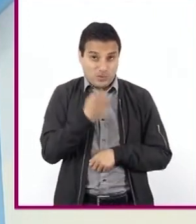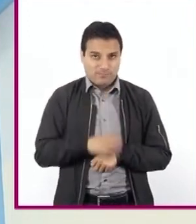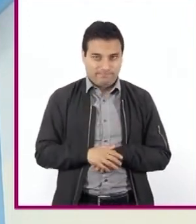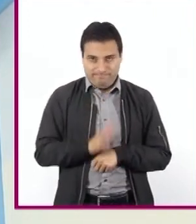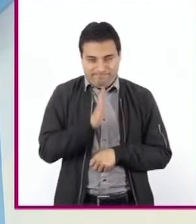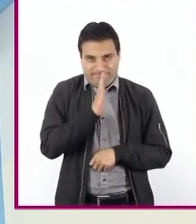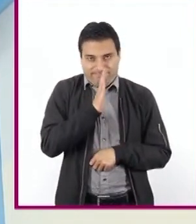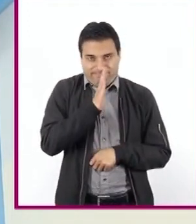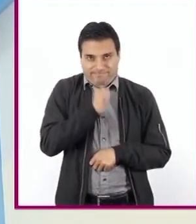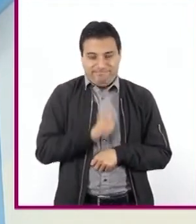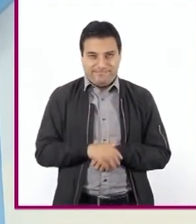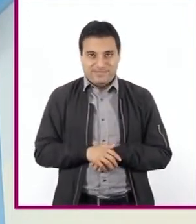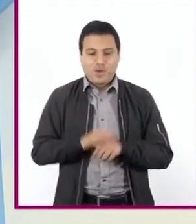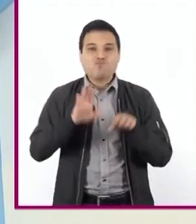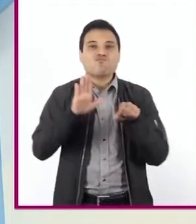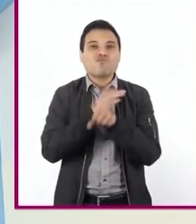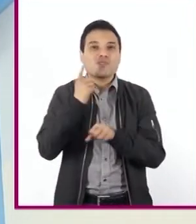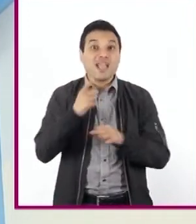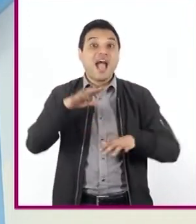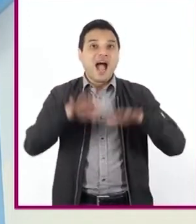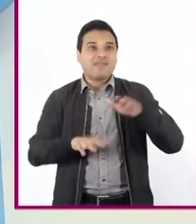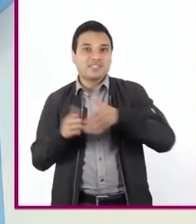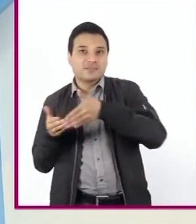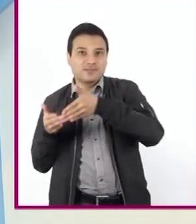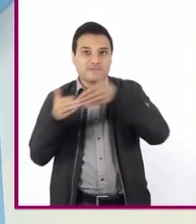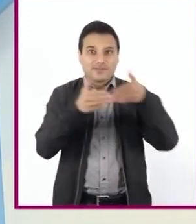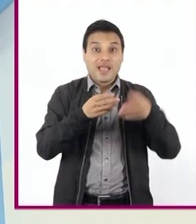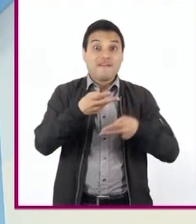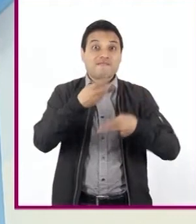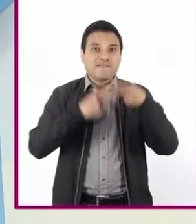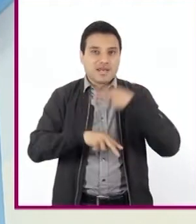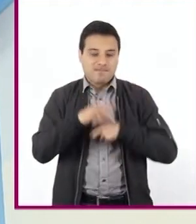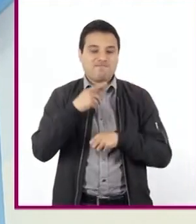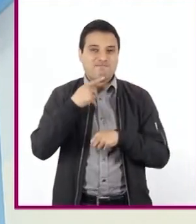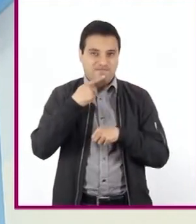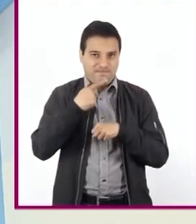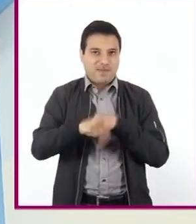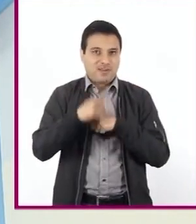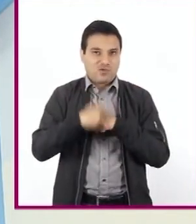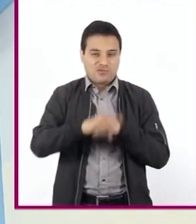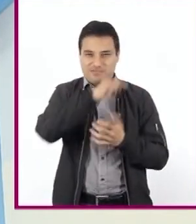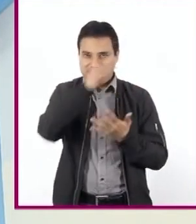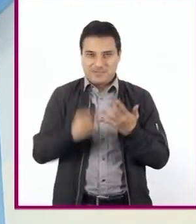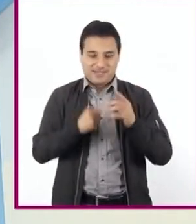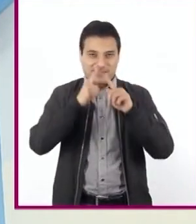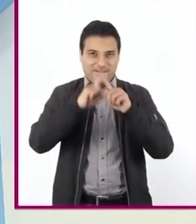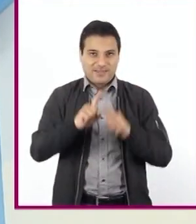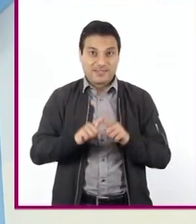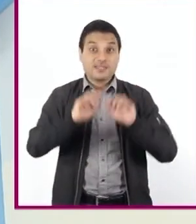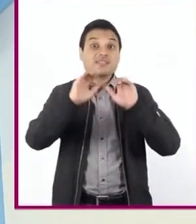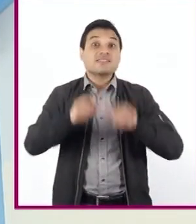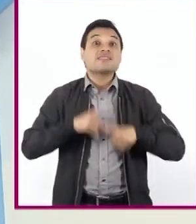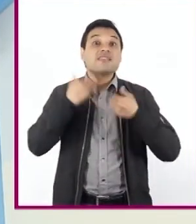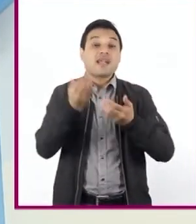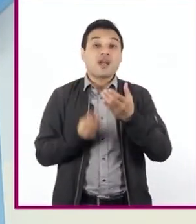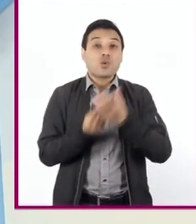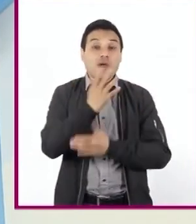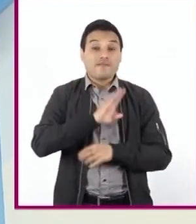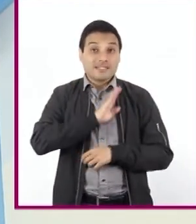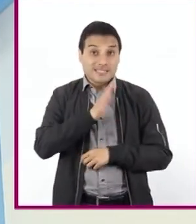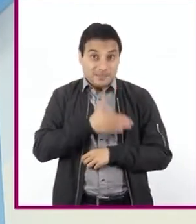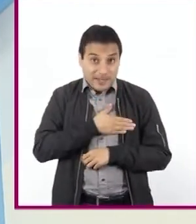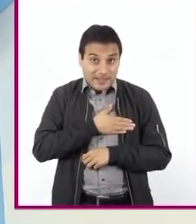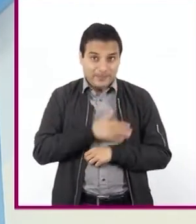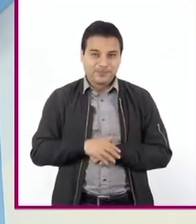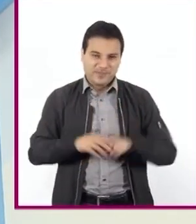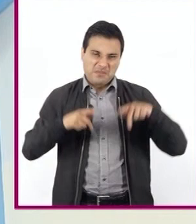era posible, pues en el camino aparecían los peligros del mar. Y al llegar a Nueva España, los españoles